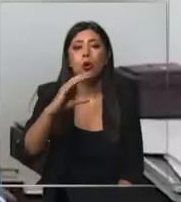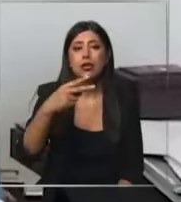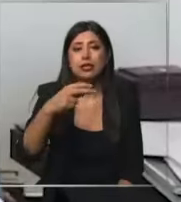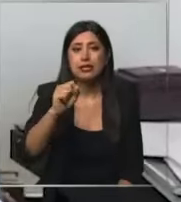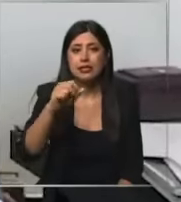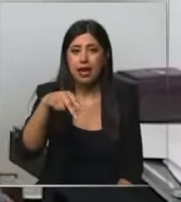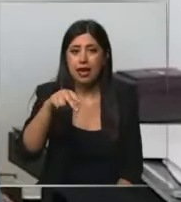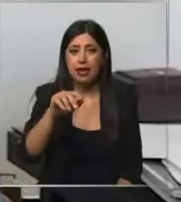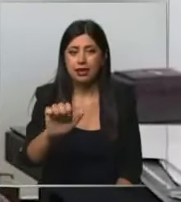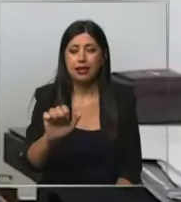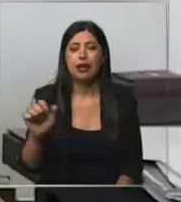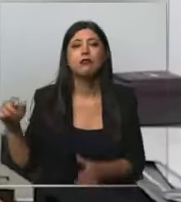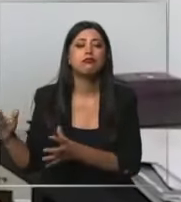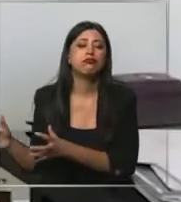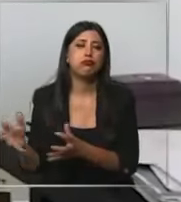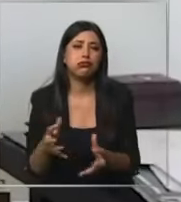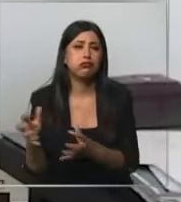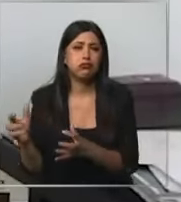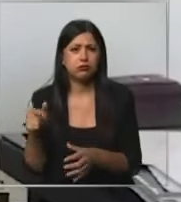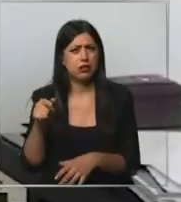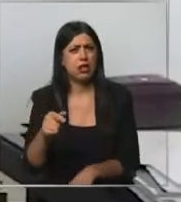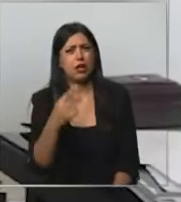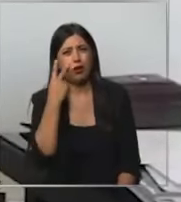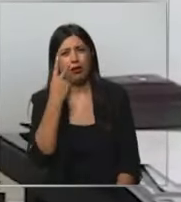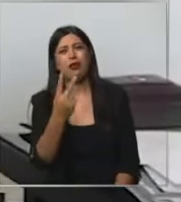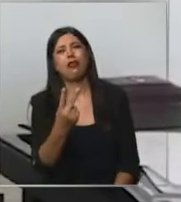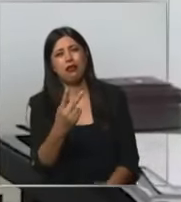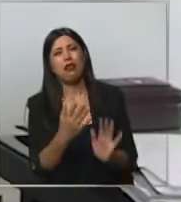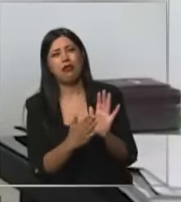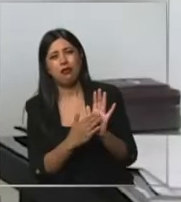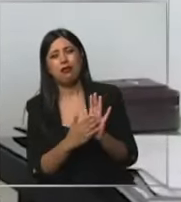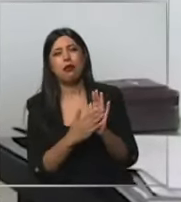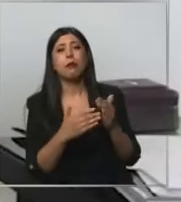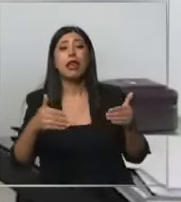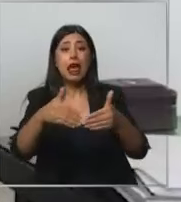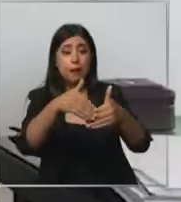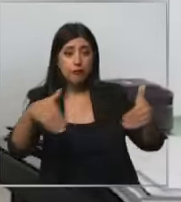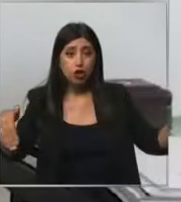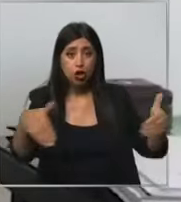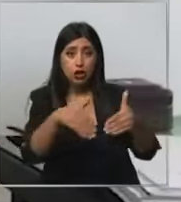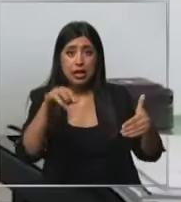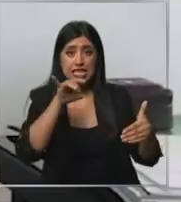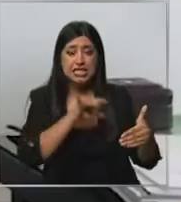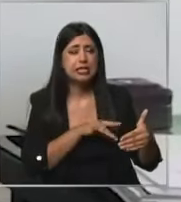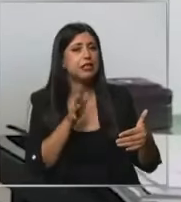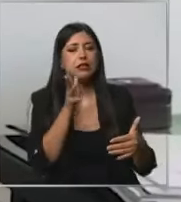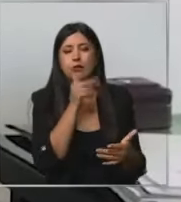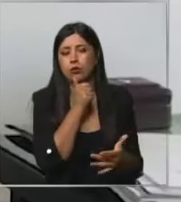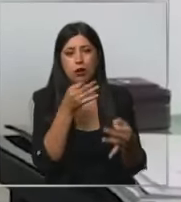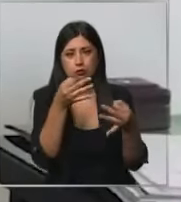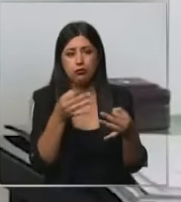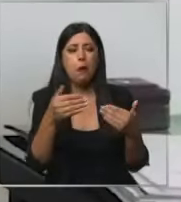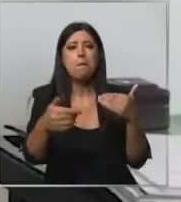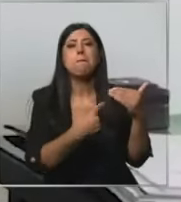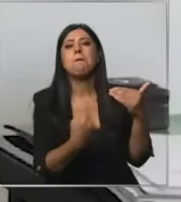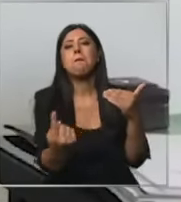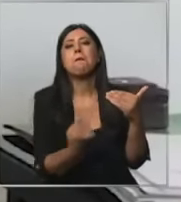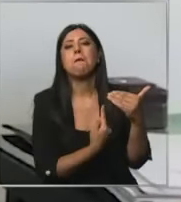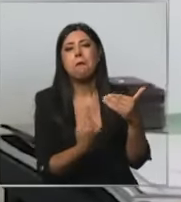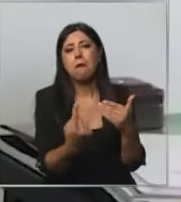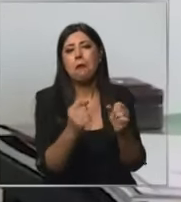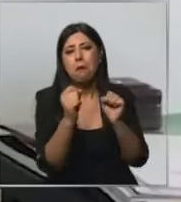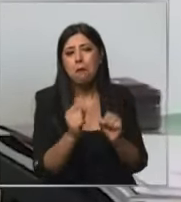nos demuestra la permeabilidad de nuestra frontera, como también la falta de acciones hoy día que sean mucho más efectivas para restringir este